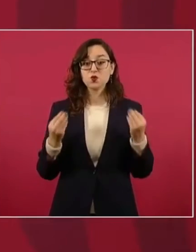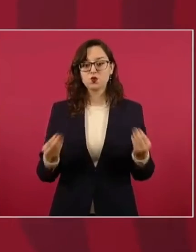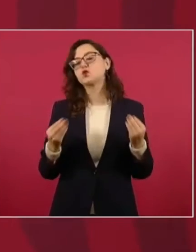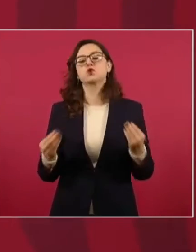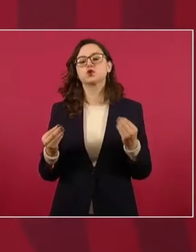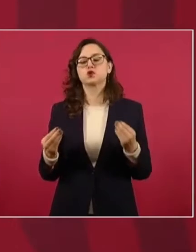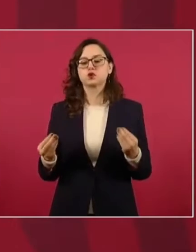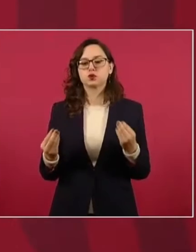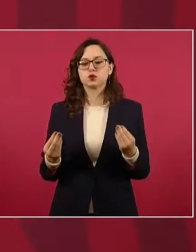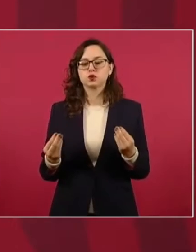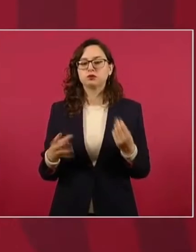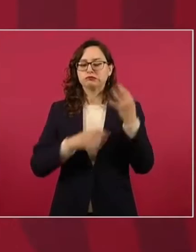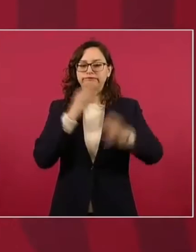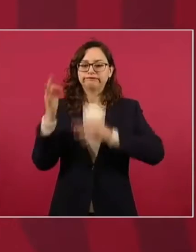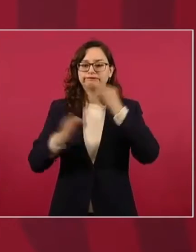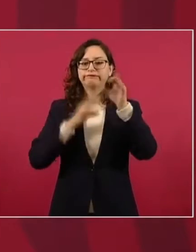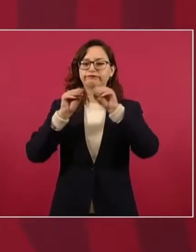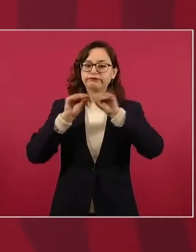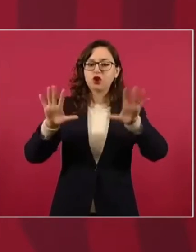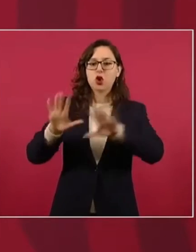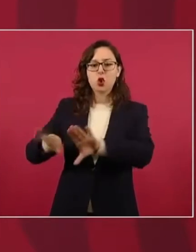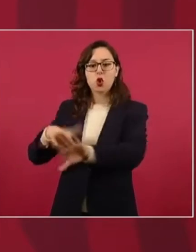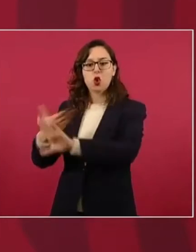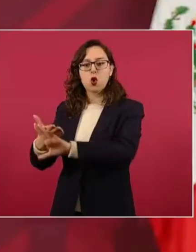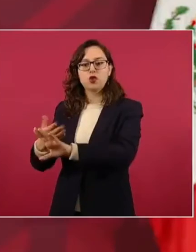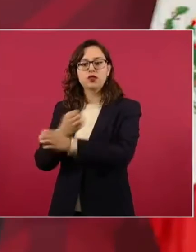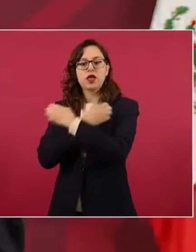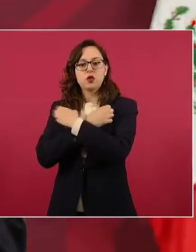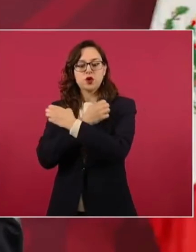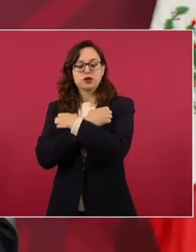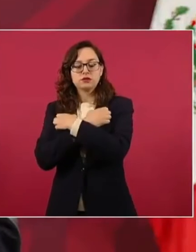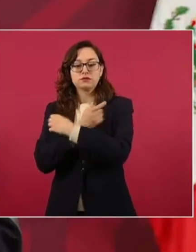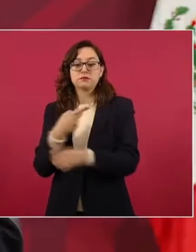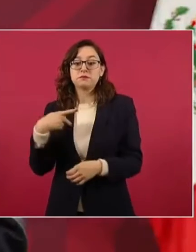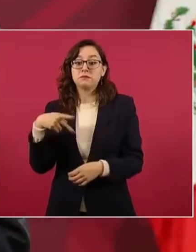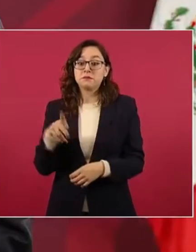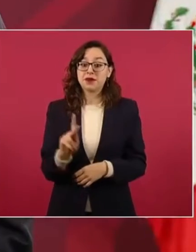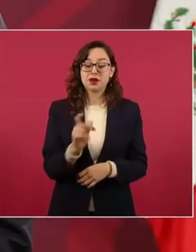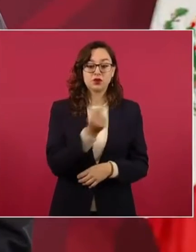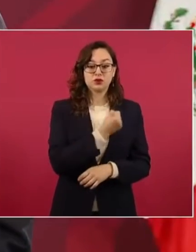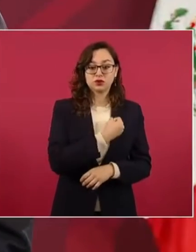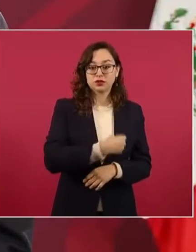el asunto de la salud no se tomó como bandera.